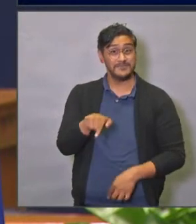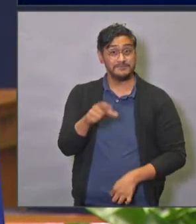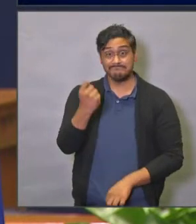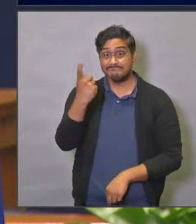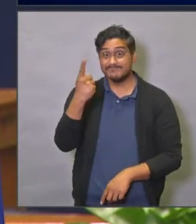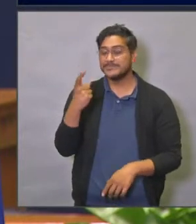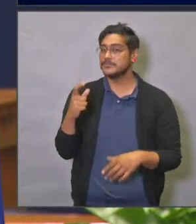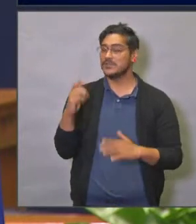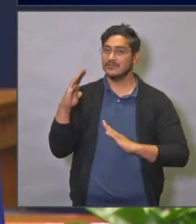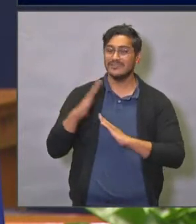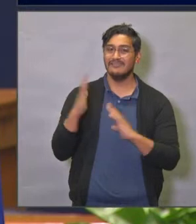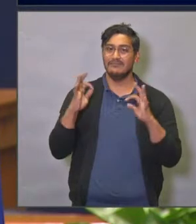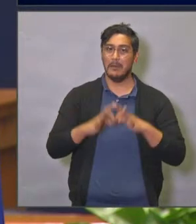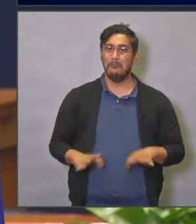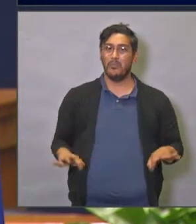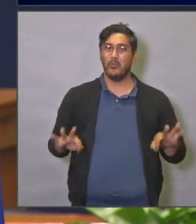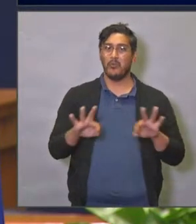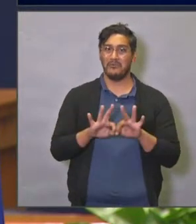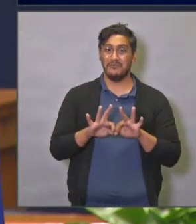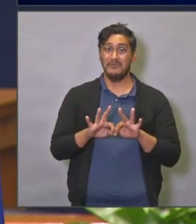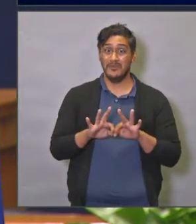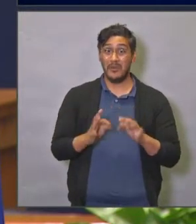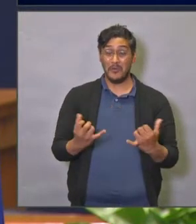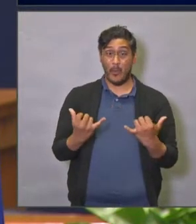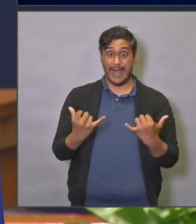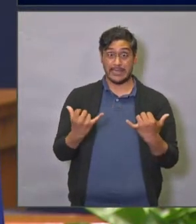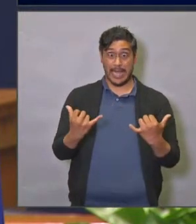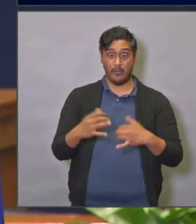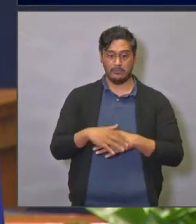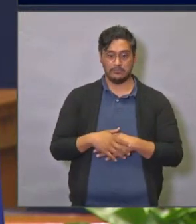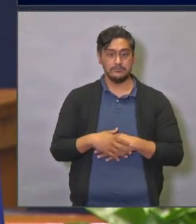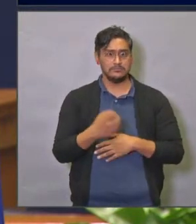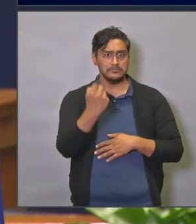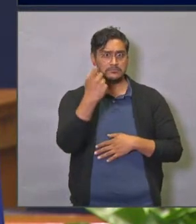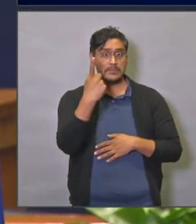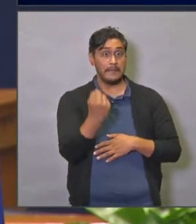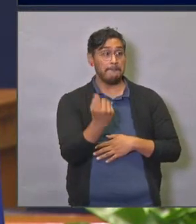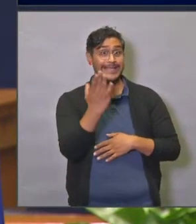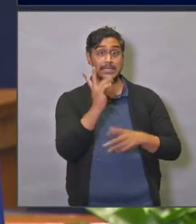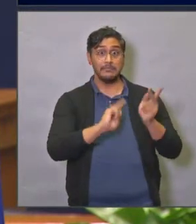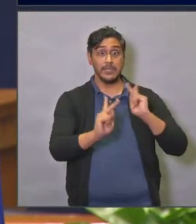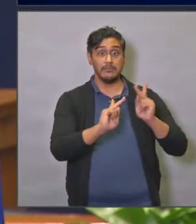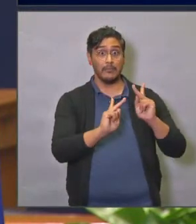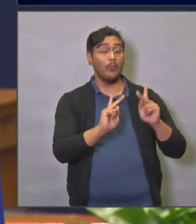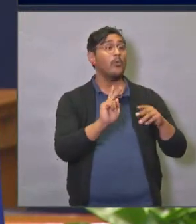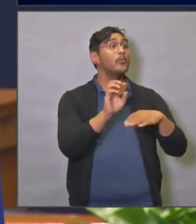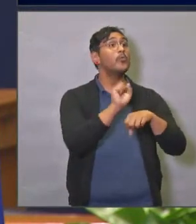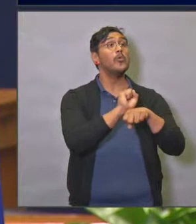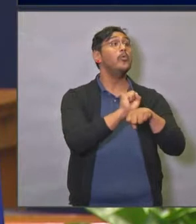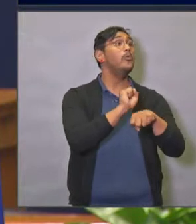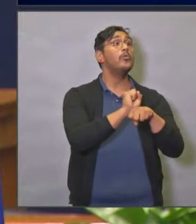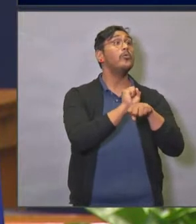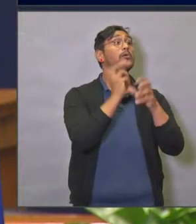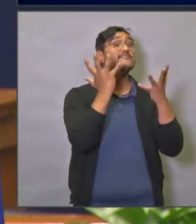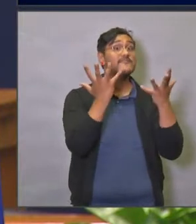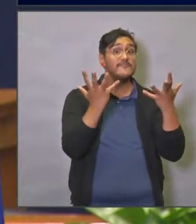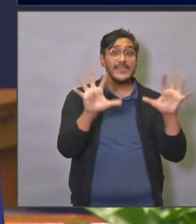particularmente importante ya que después del trabajo muchos de nosotros regresamos a las personas en nuestros